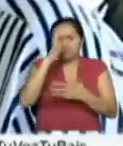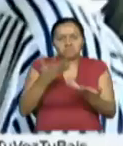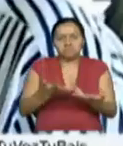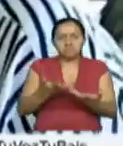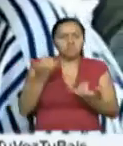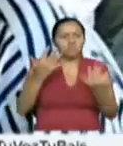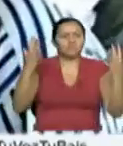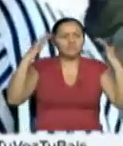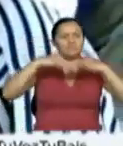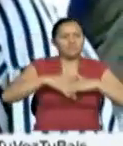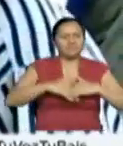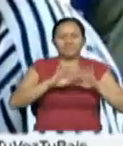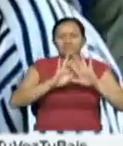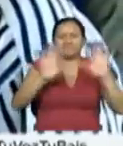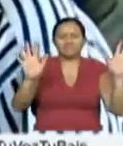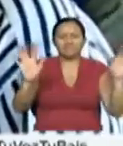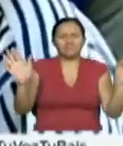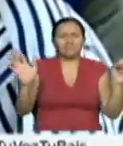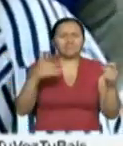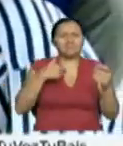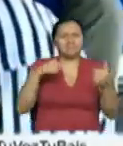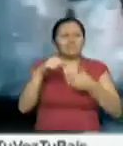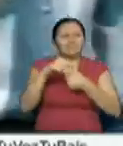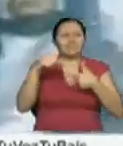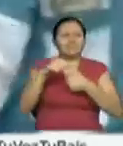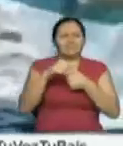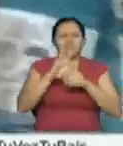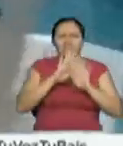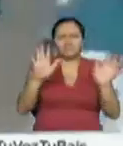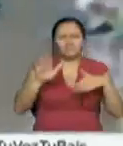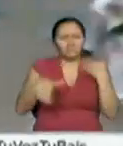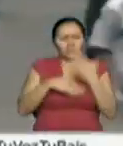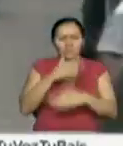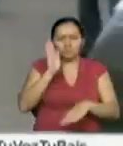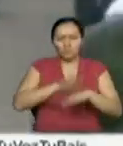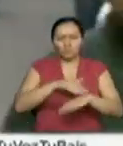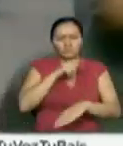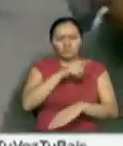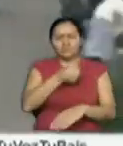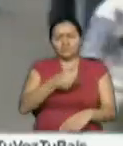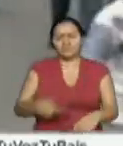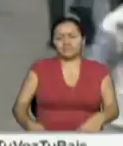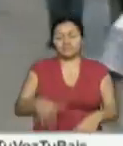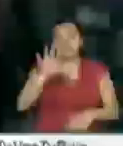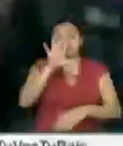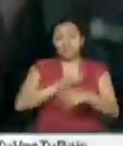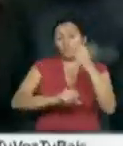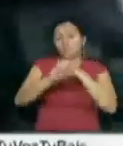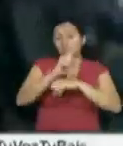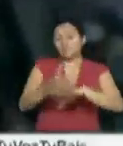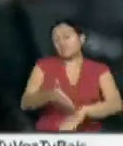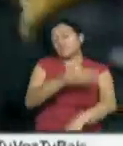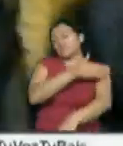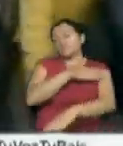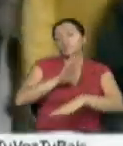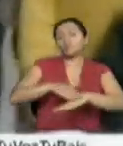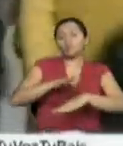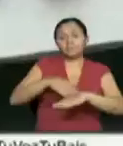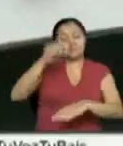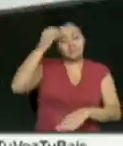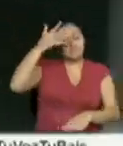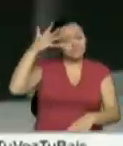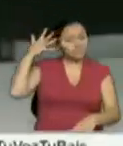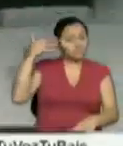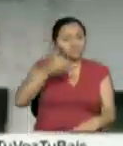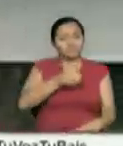un caos bárbaro, yo no sé, este Maguad nos tiene fregado. Todo empezó 5 años antes, bajo la administración de Sixto Durán Ballén y Alberto